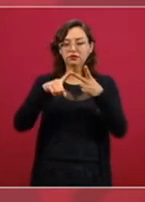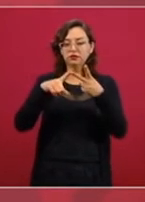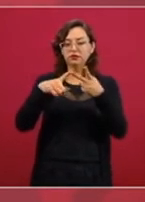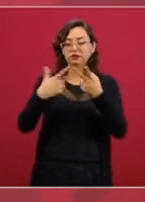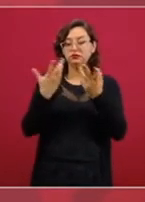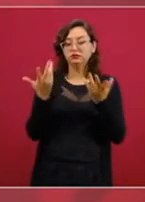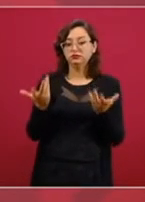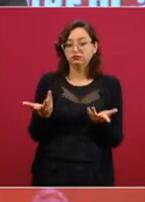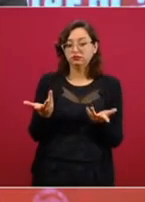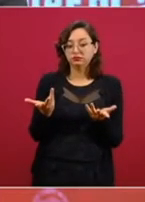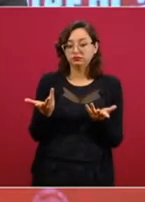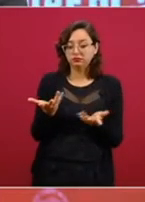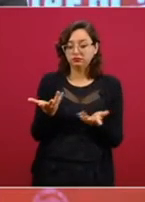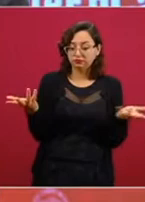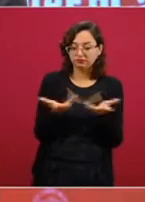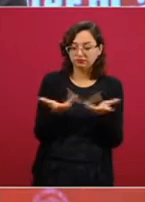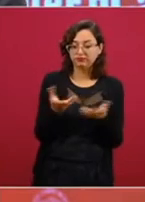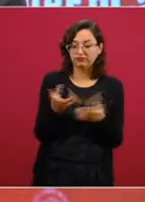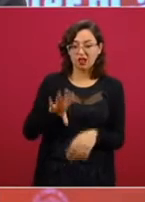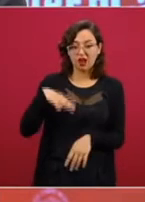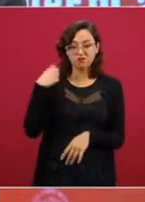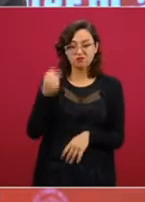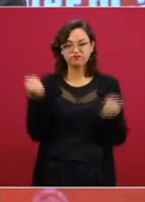manera autoritaria,